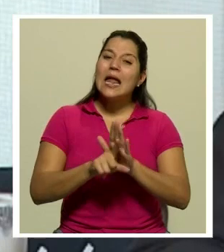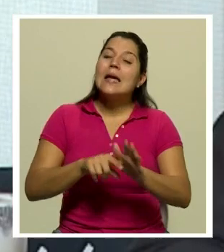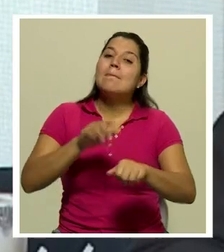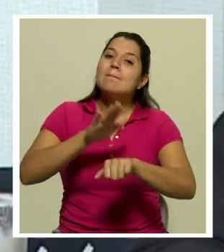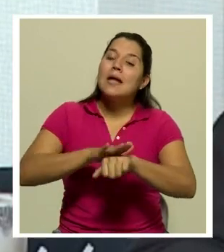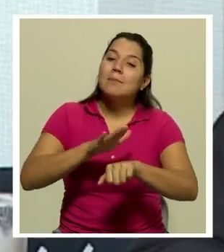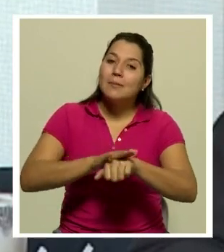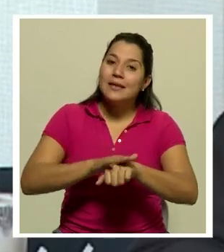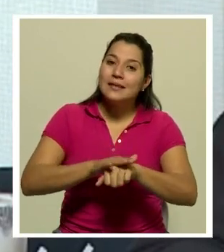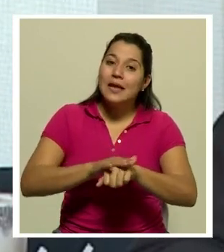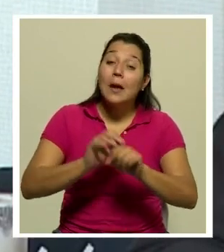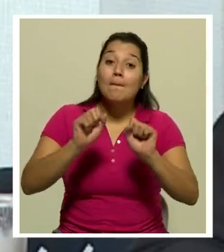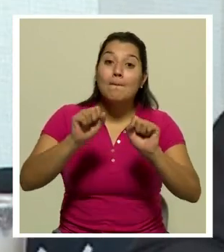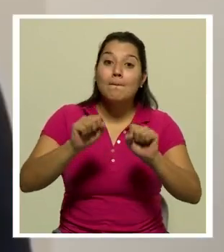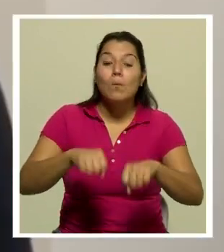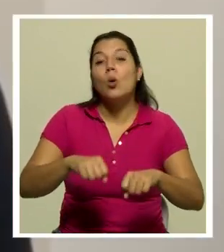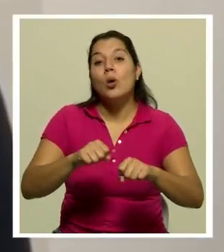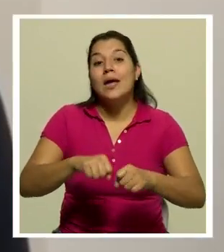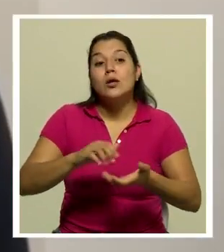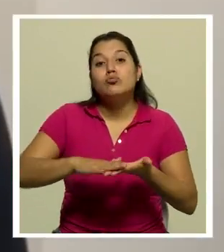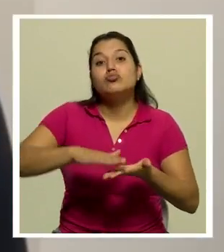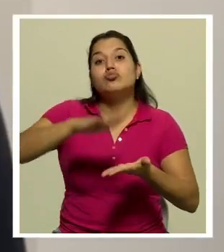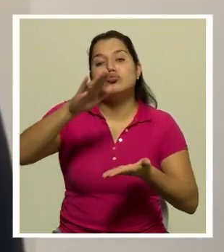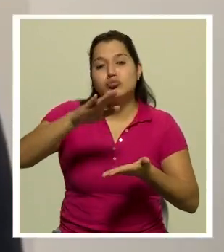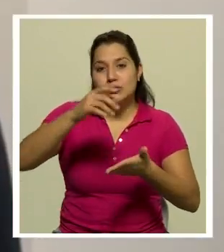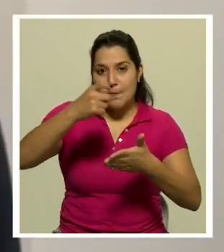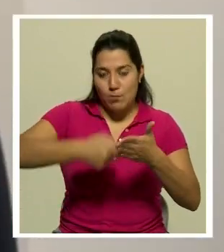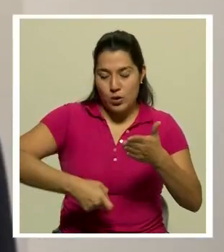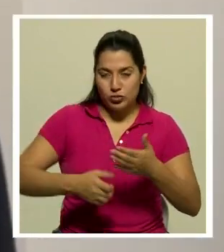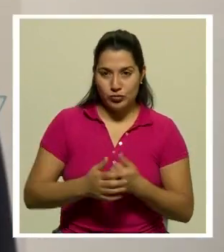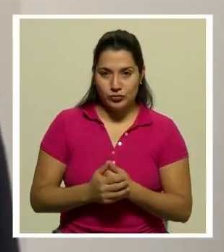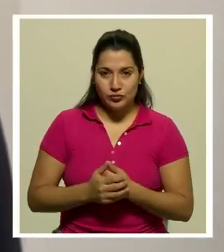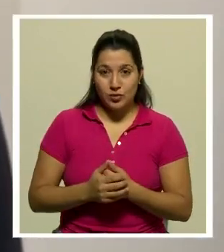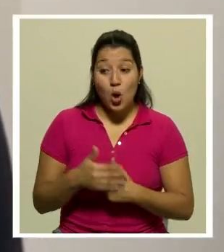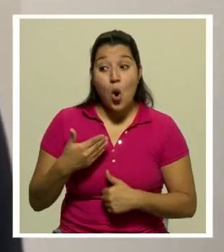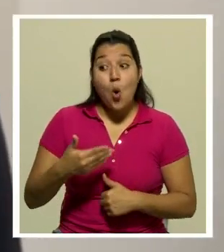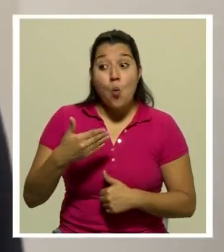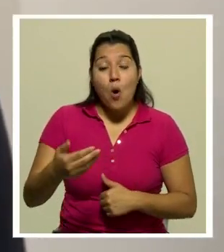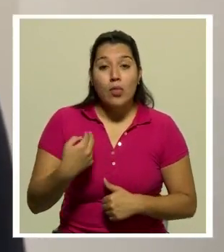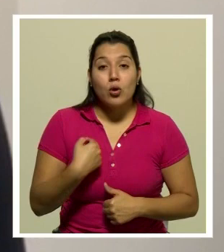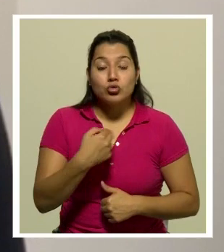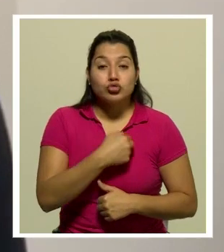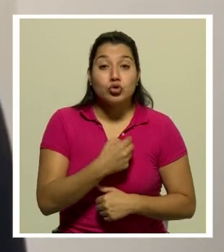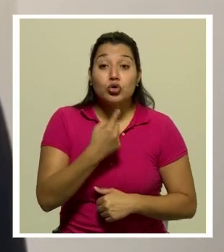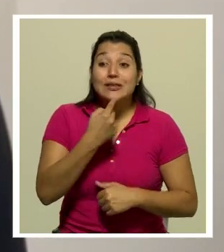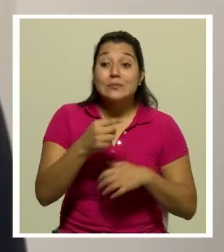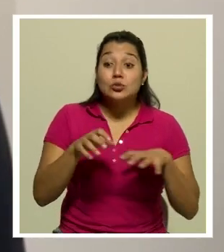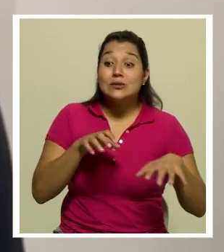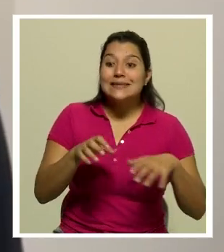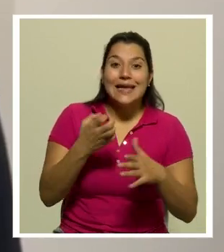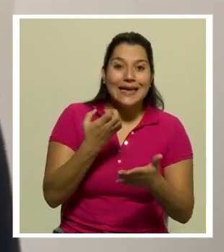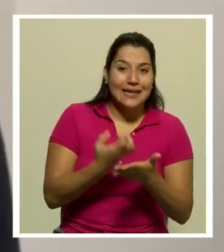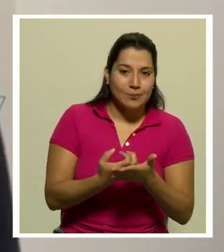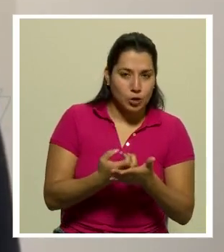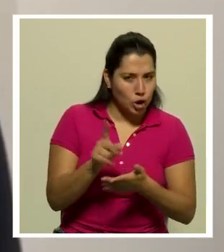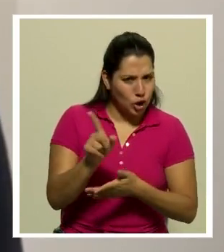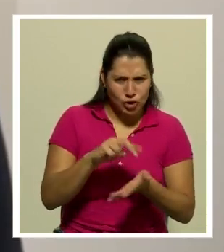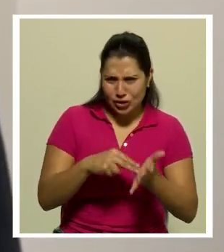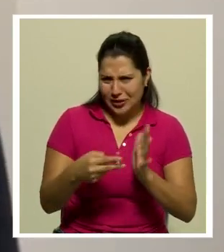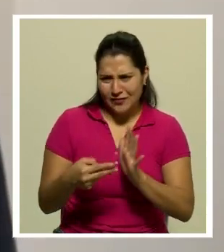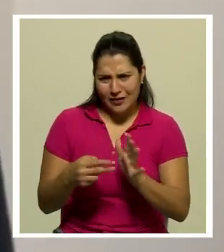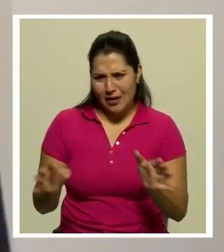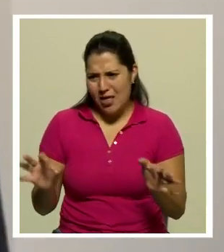carga tributaria del país. Cuando hablamos de reactivación económica no podemos hablar de nuevos impuestos, son conceptos